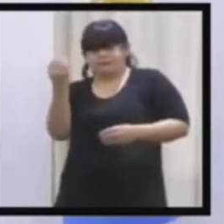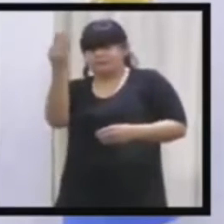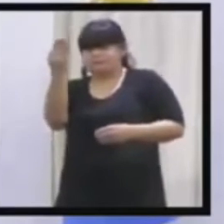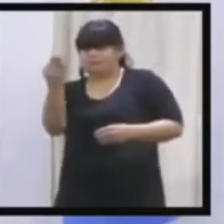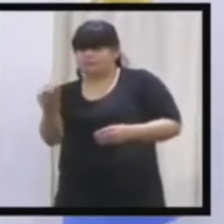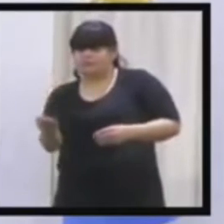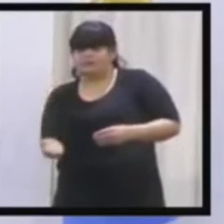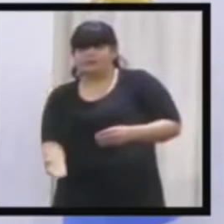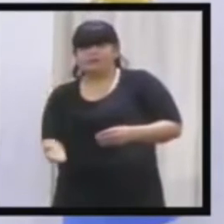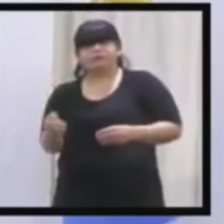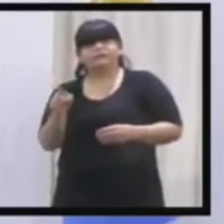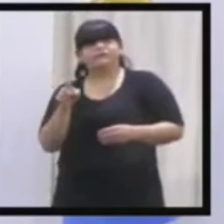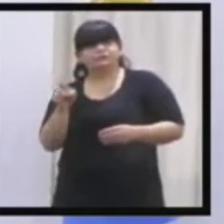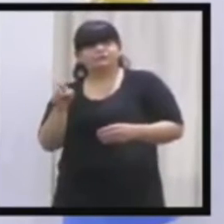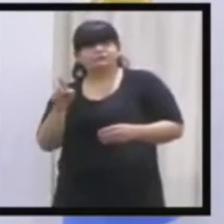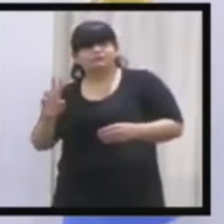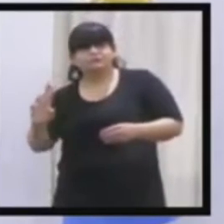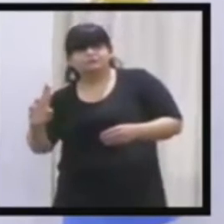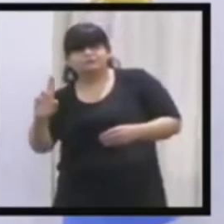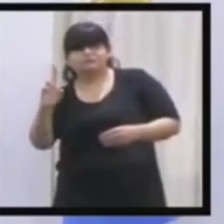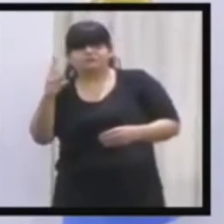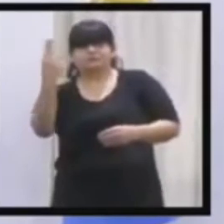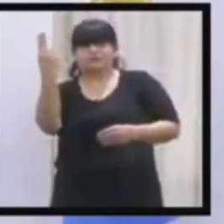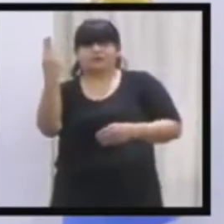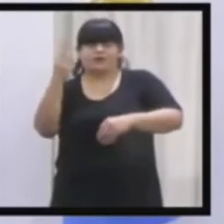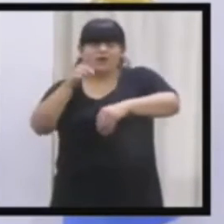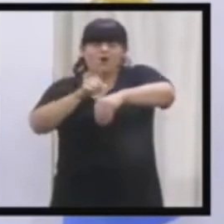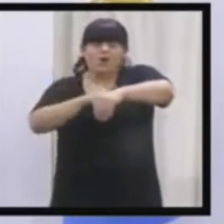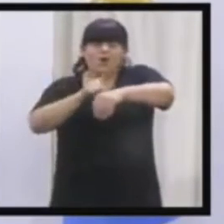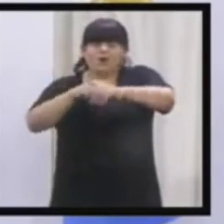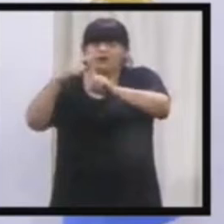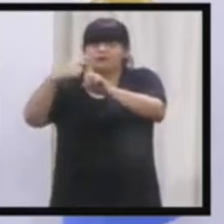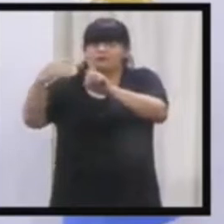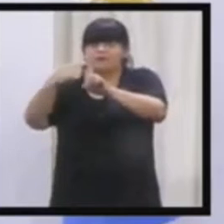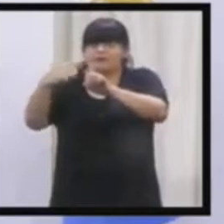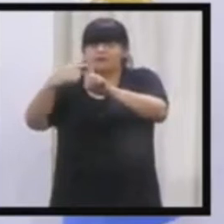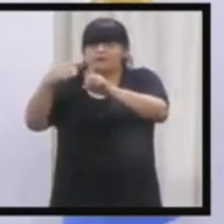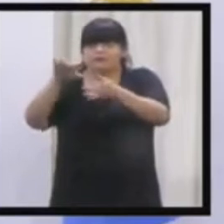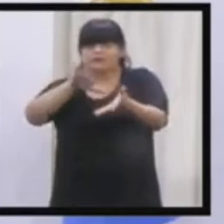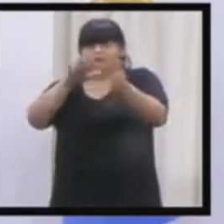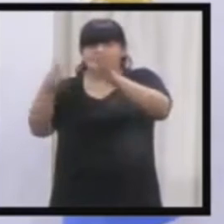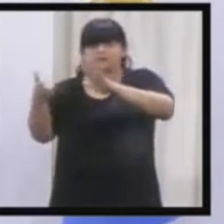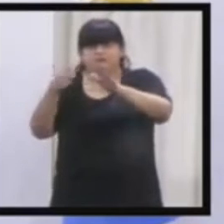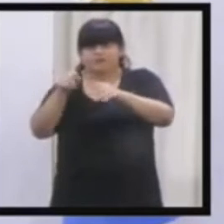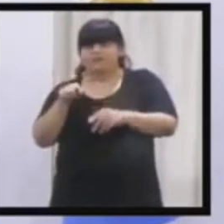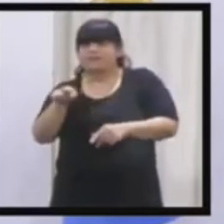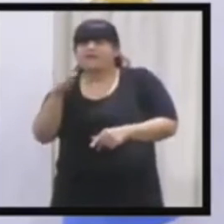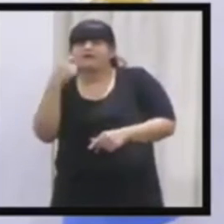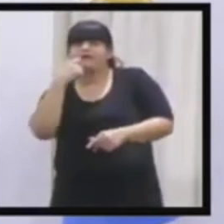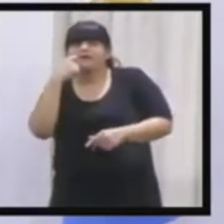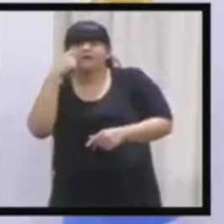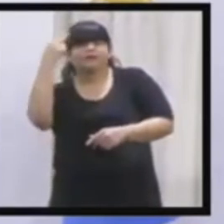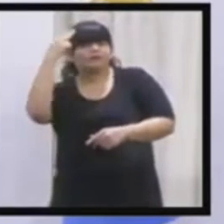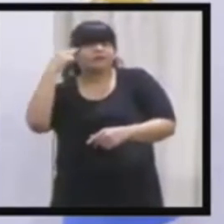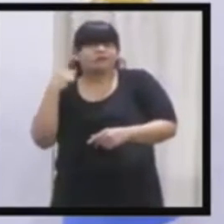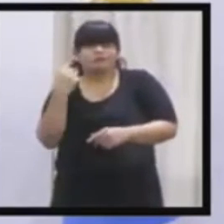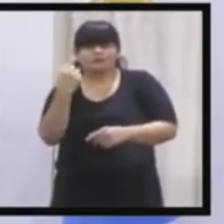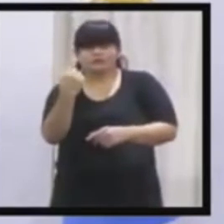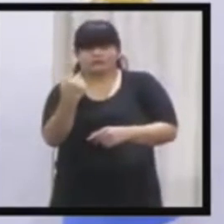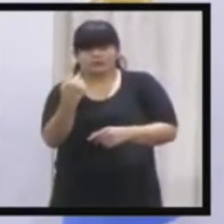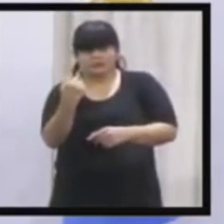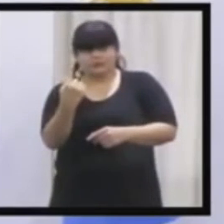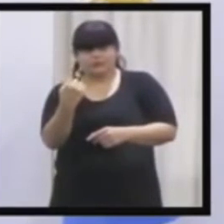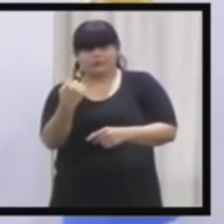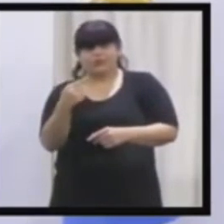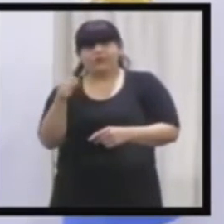pérdida, se trató del fallecimiento cerca del mediodía de un paciente de 91 años, de sexo masculino, con enfermedad de